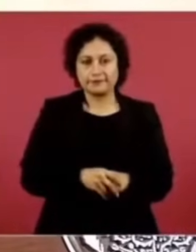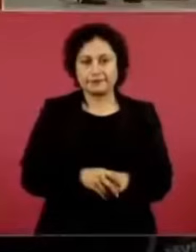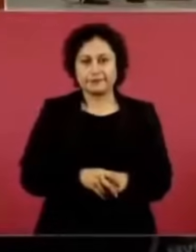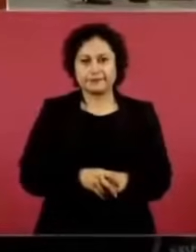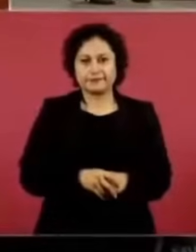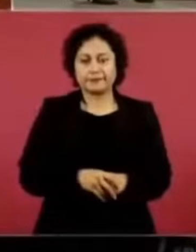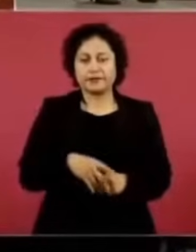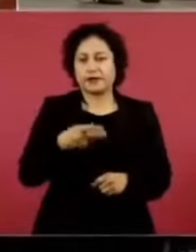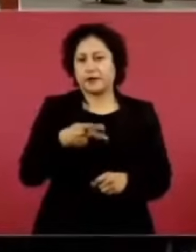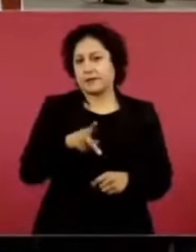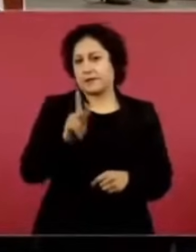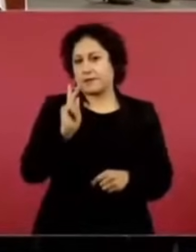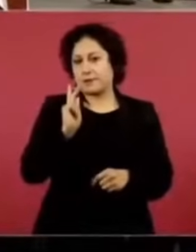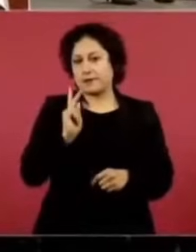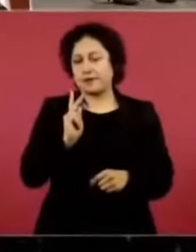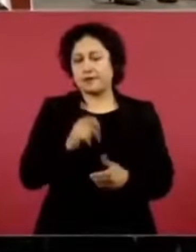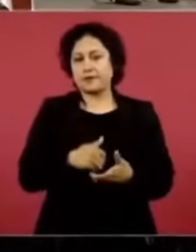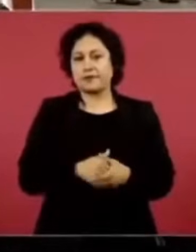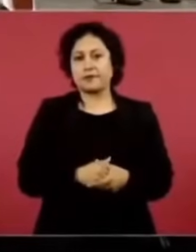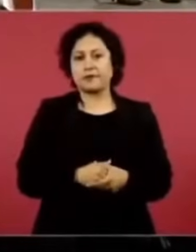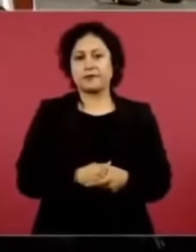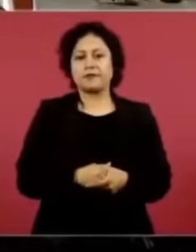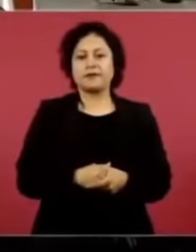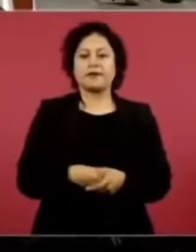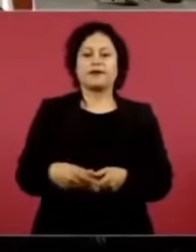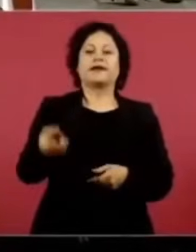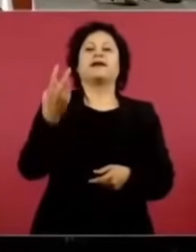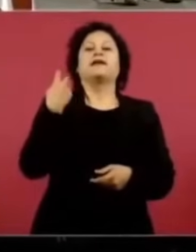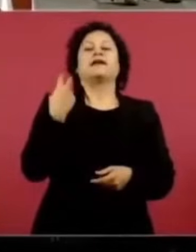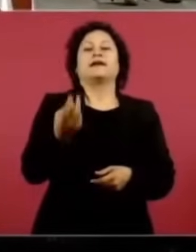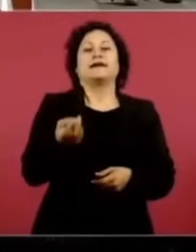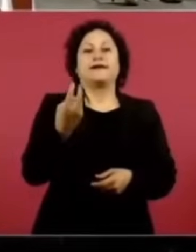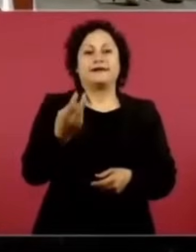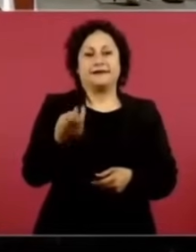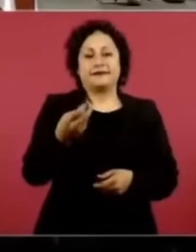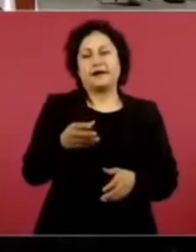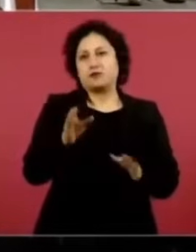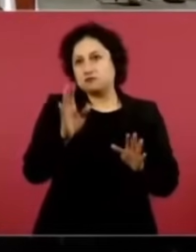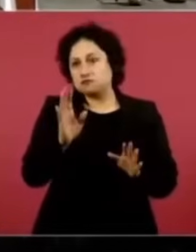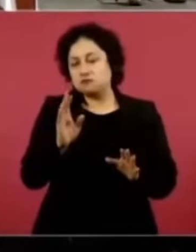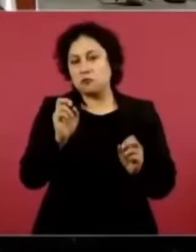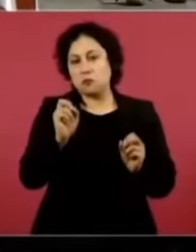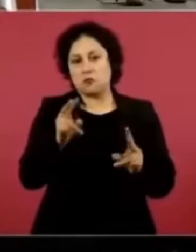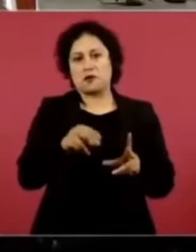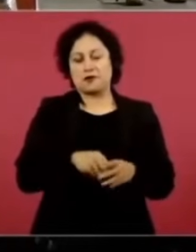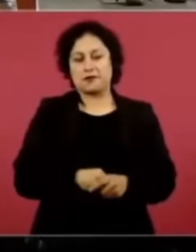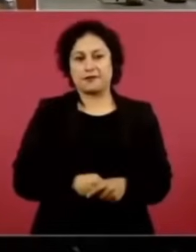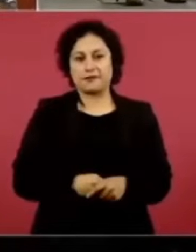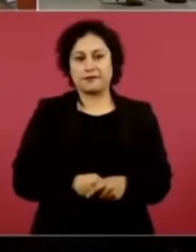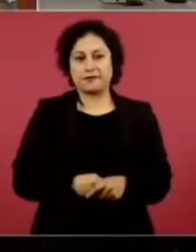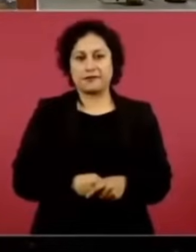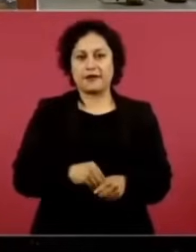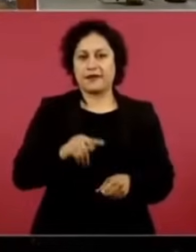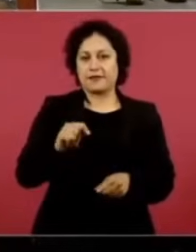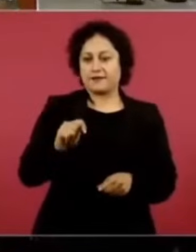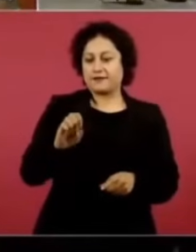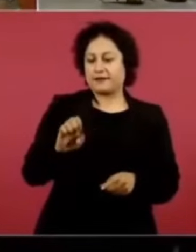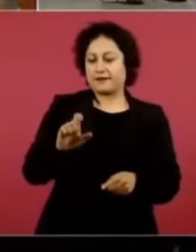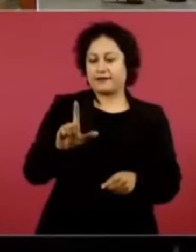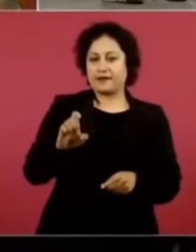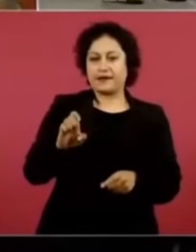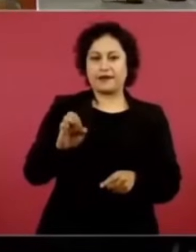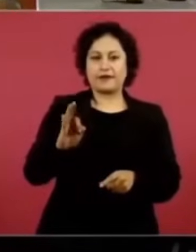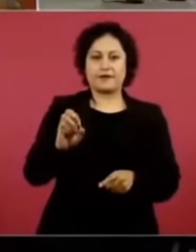pero no es con... es bueno, sí, con Telefórmula, pues ahí